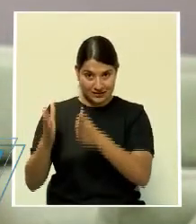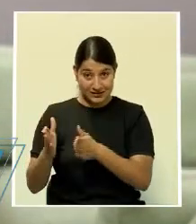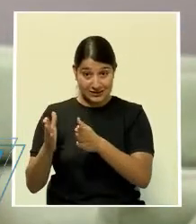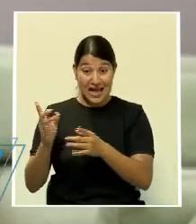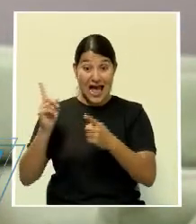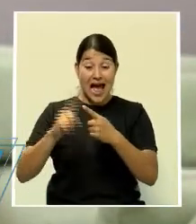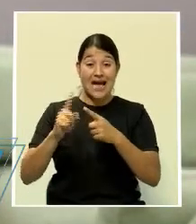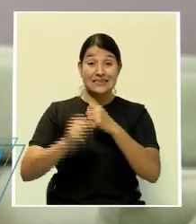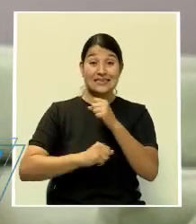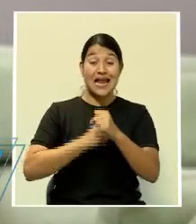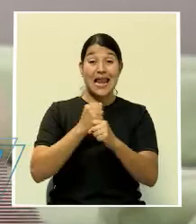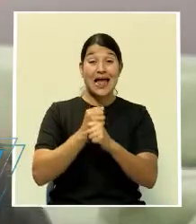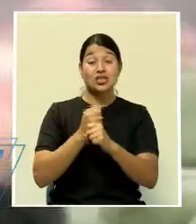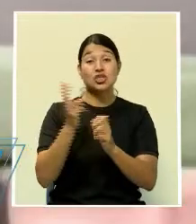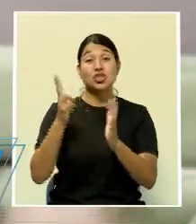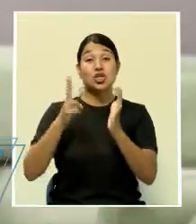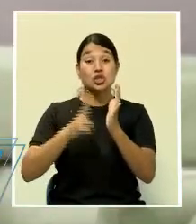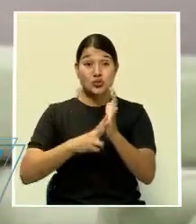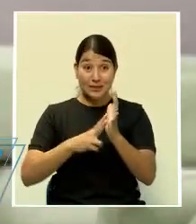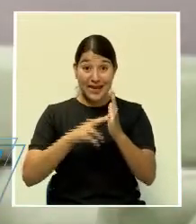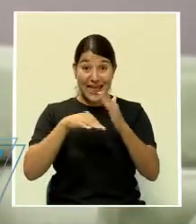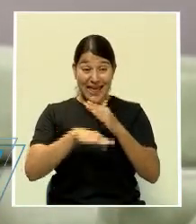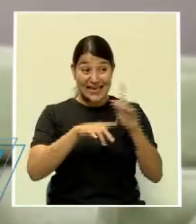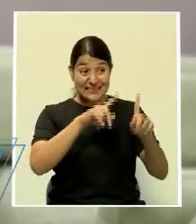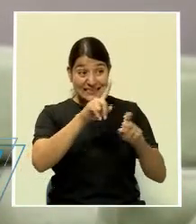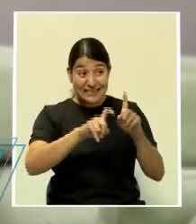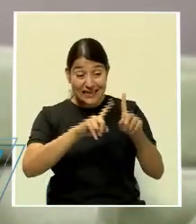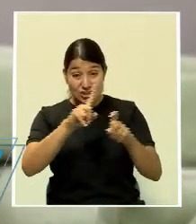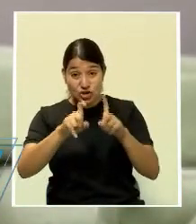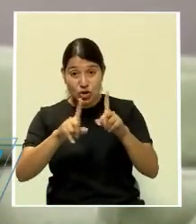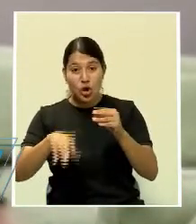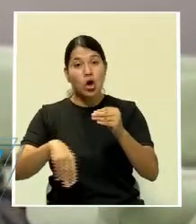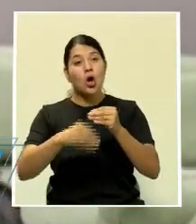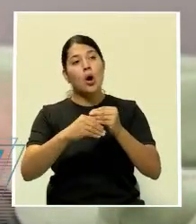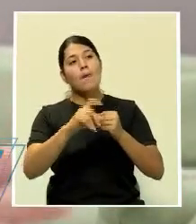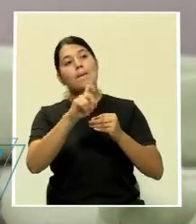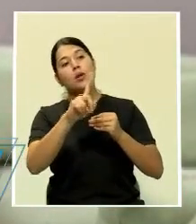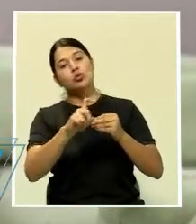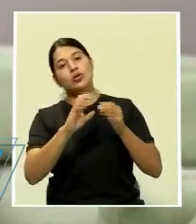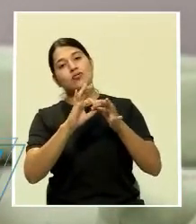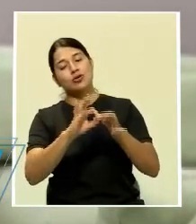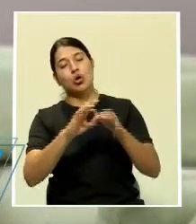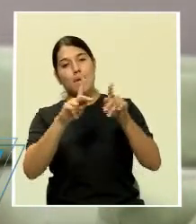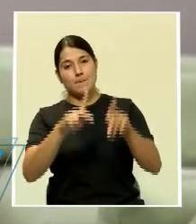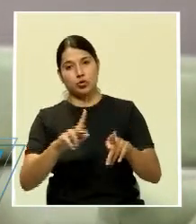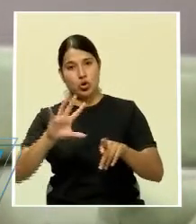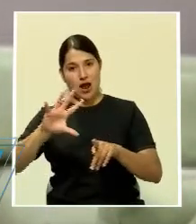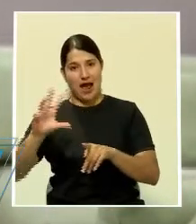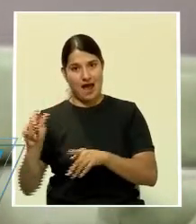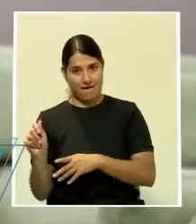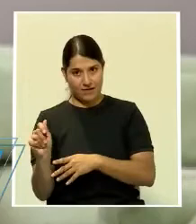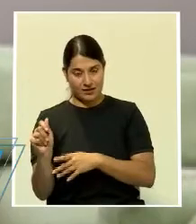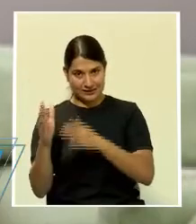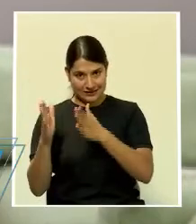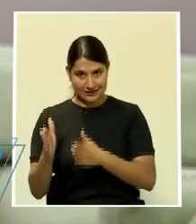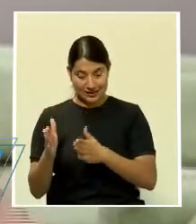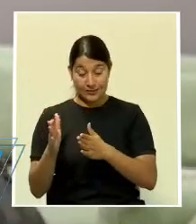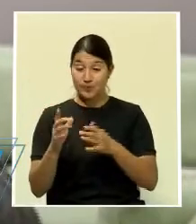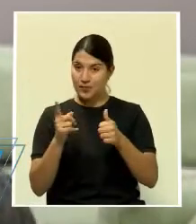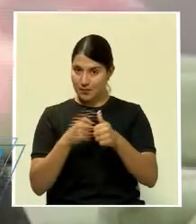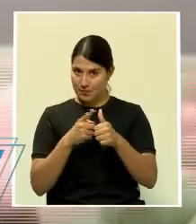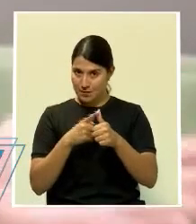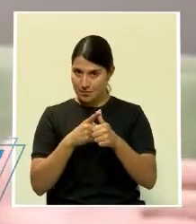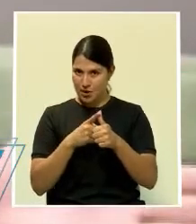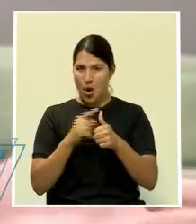variable étnica en las mediciones. Eso sería lo primero. Lo segundo, habría